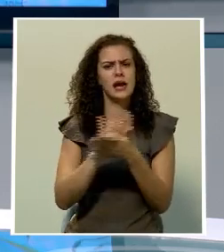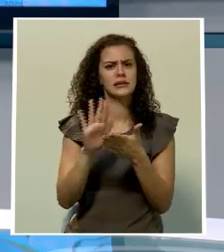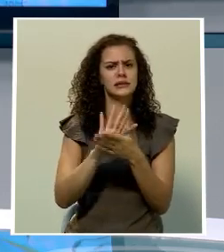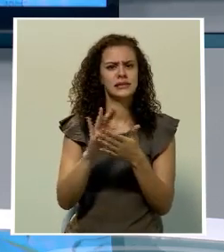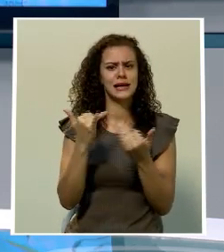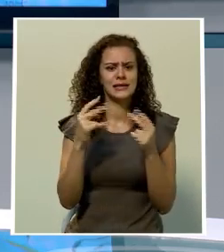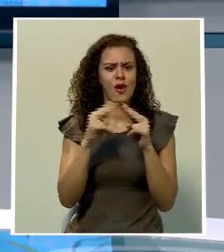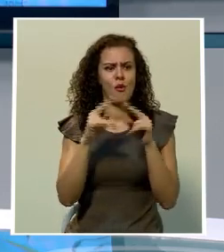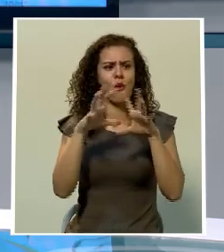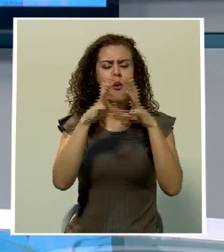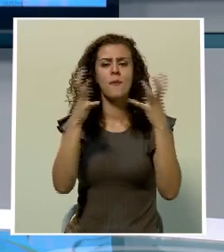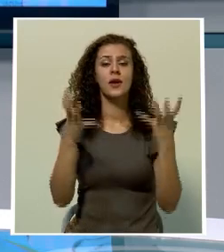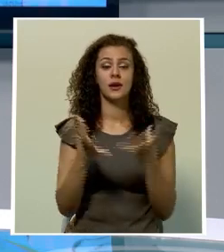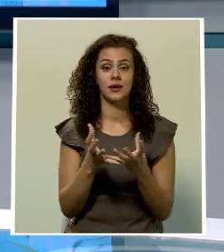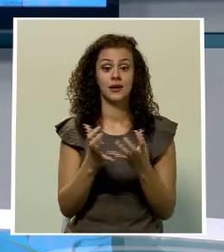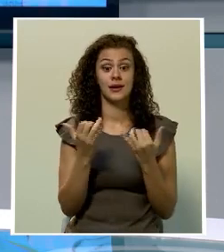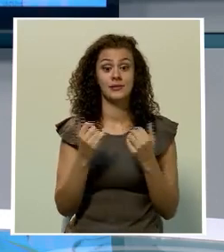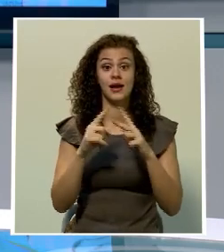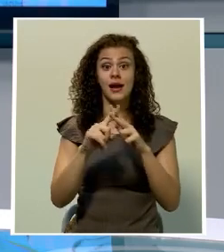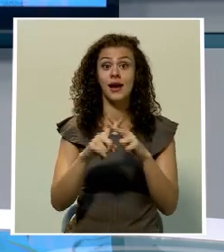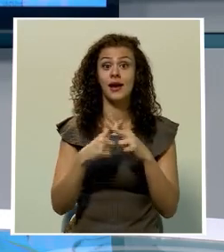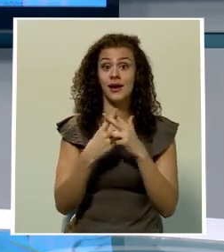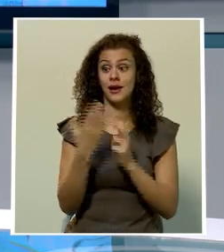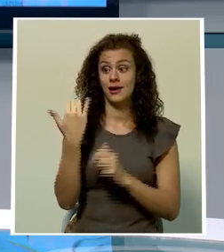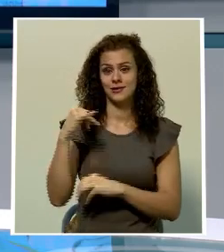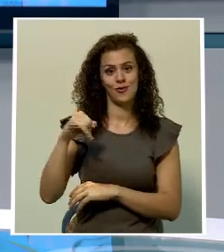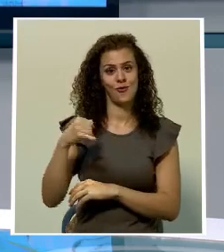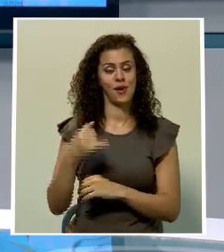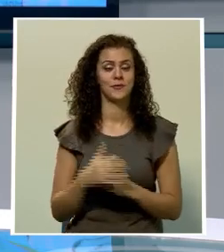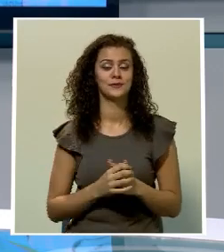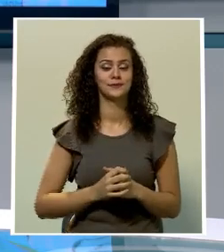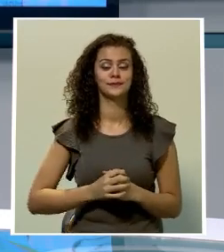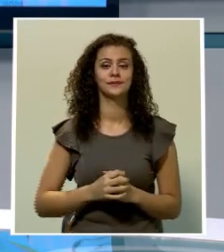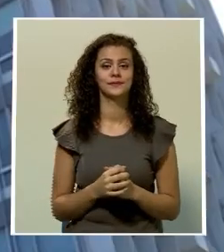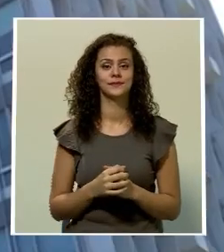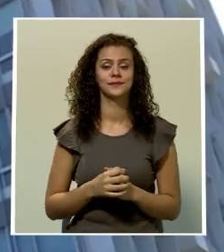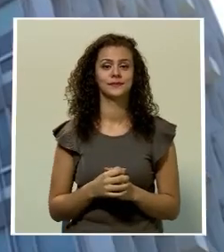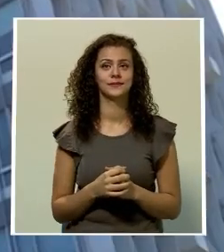sanitarias que ha conocido el planeta, comenzó este jueves.